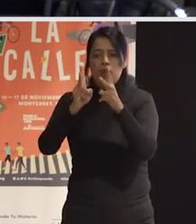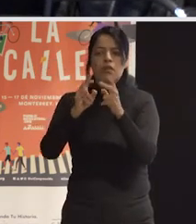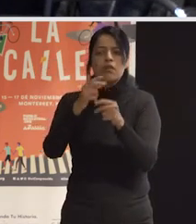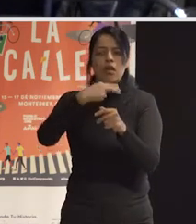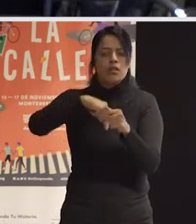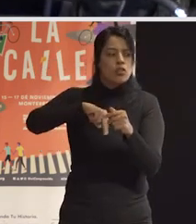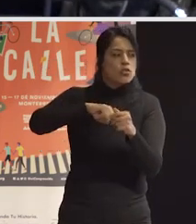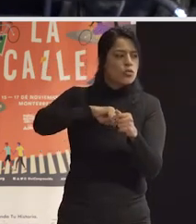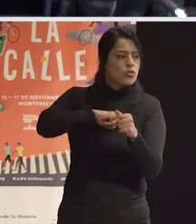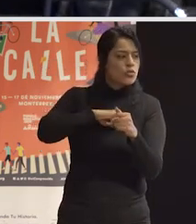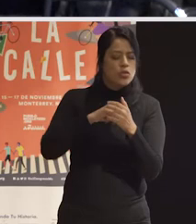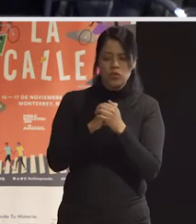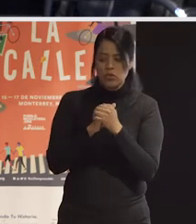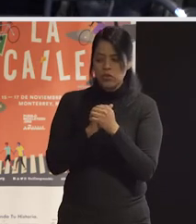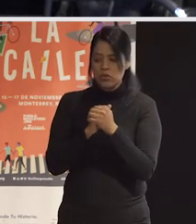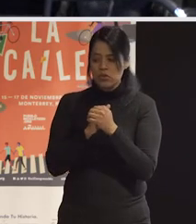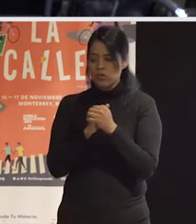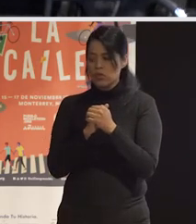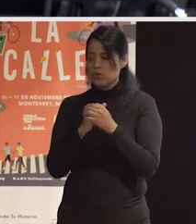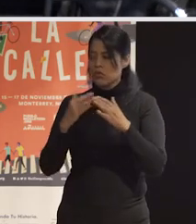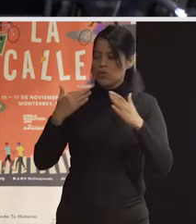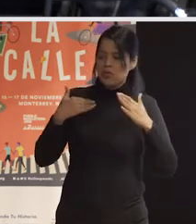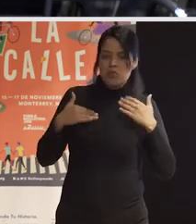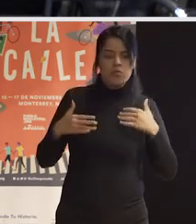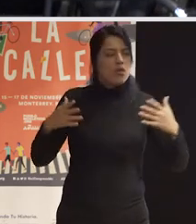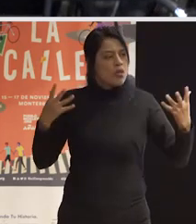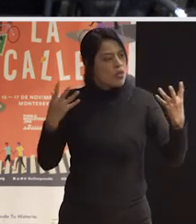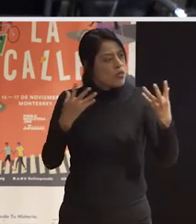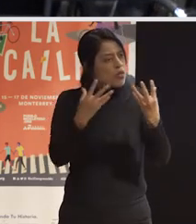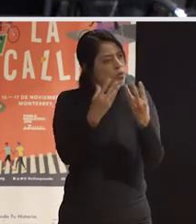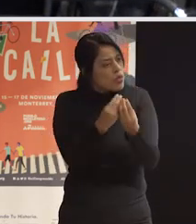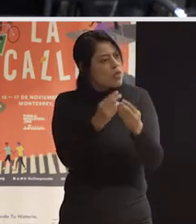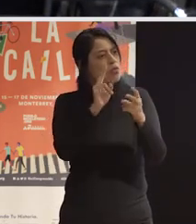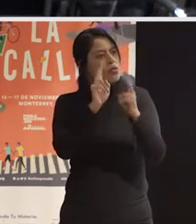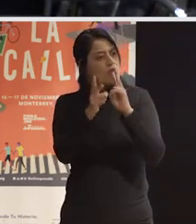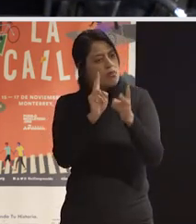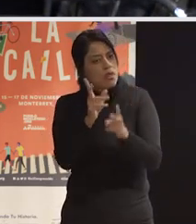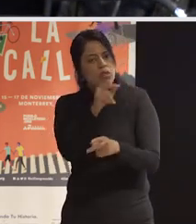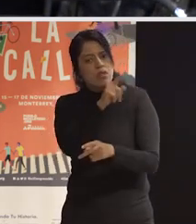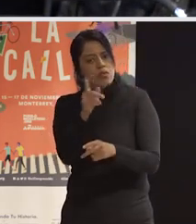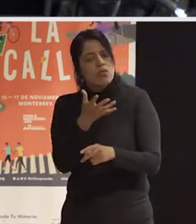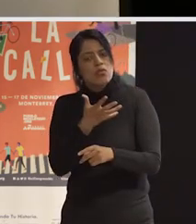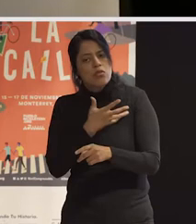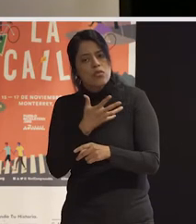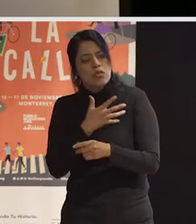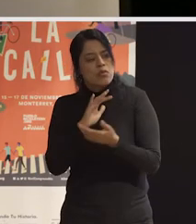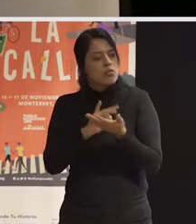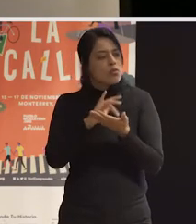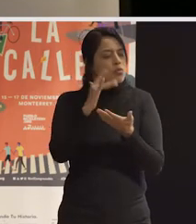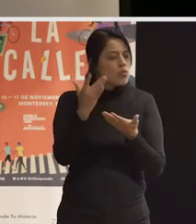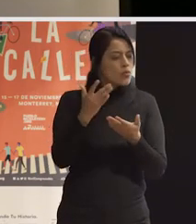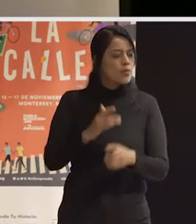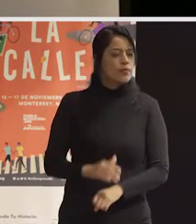ron ron de arak y complicarlo podemos pasear y reunirnos a las pláticas que se den y les agradecemos